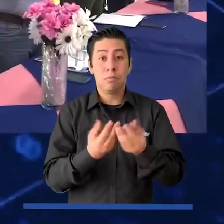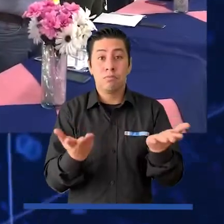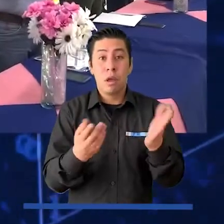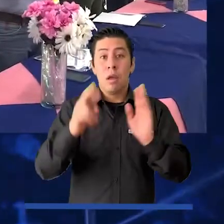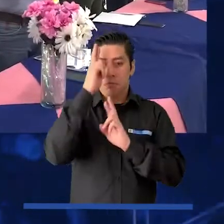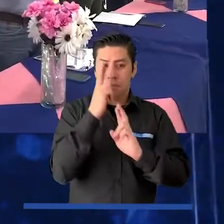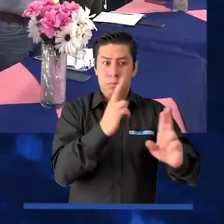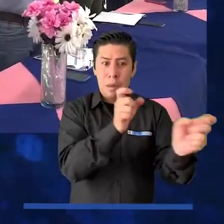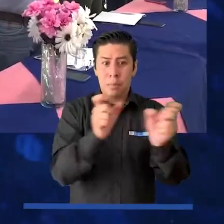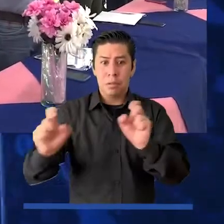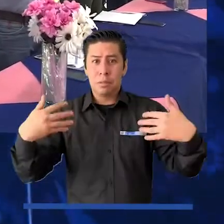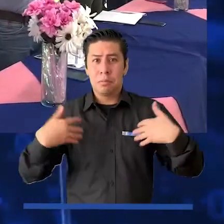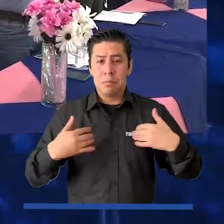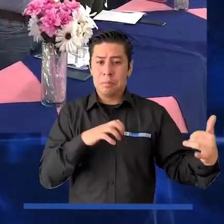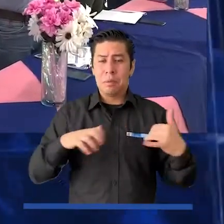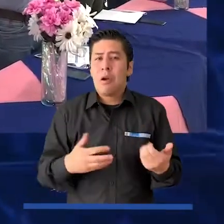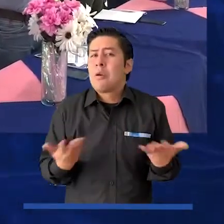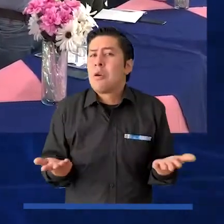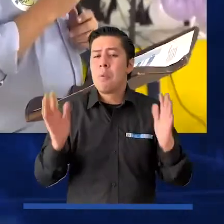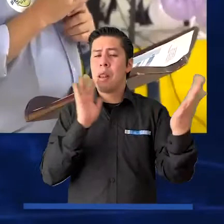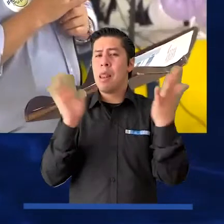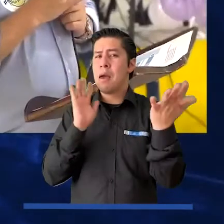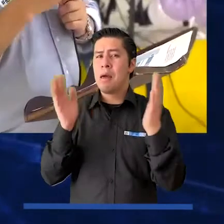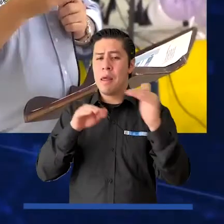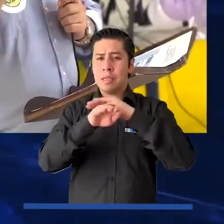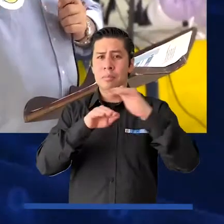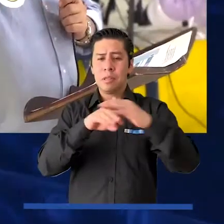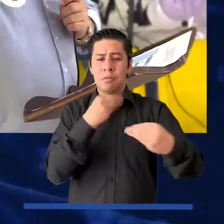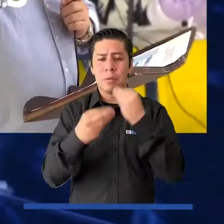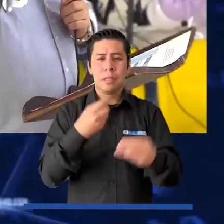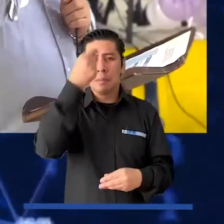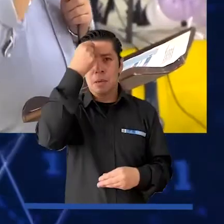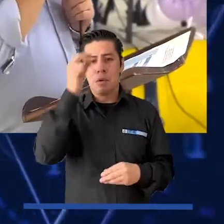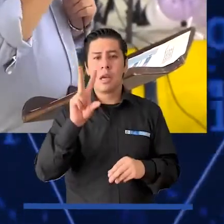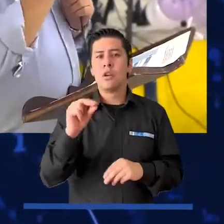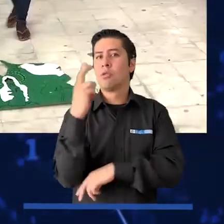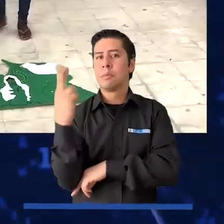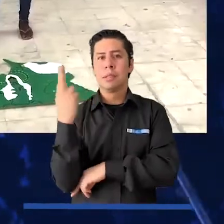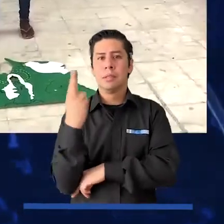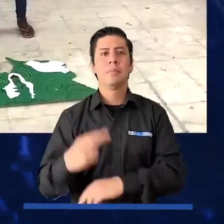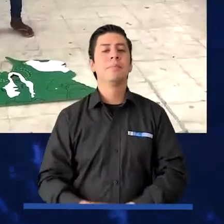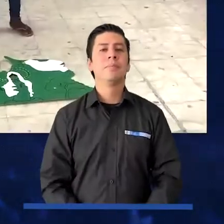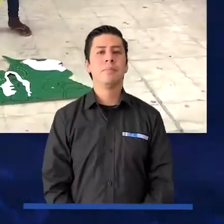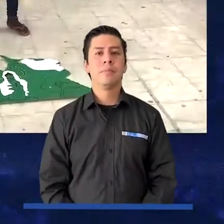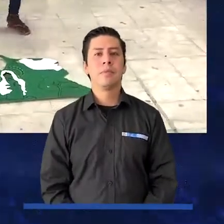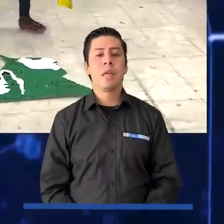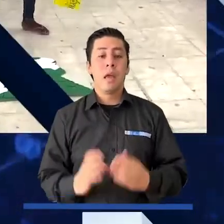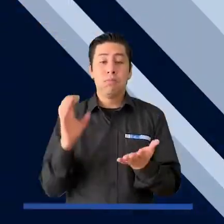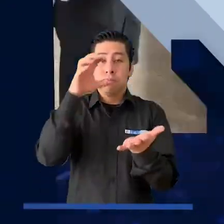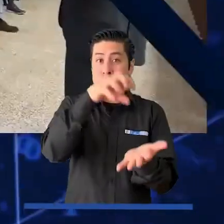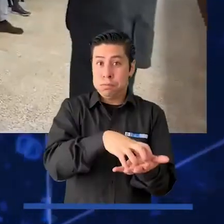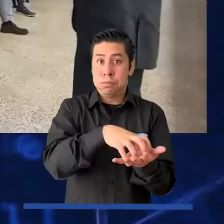En Timbiquí, Cauca, se conmemoró a las víctimas del conflicto armado con un conversatorio en el que se invitó a hacer memoria para no